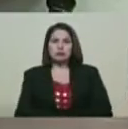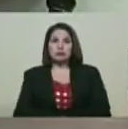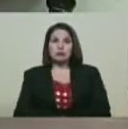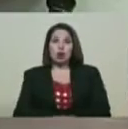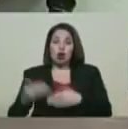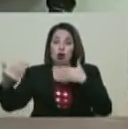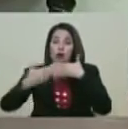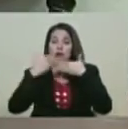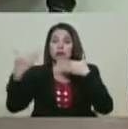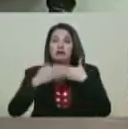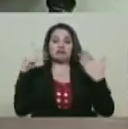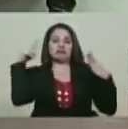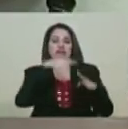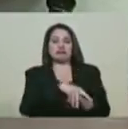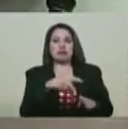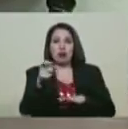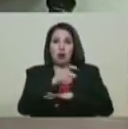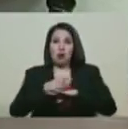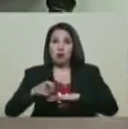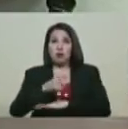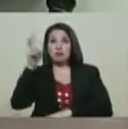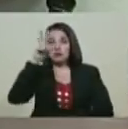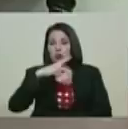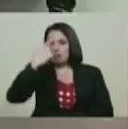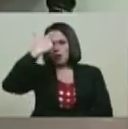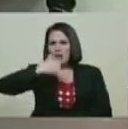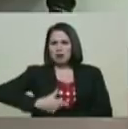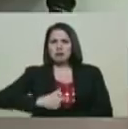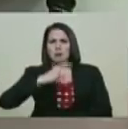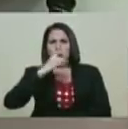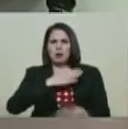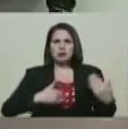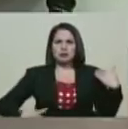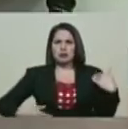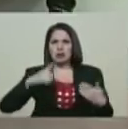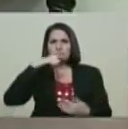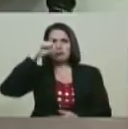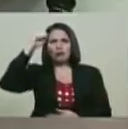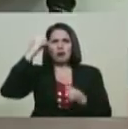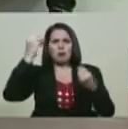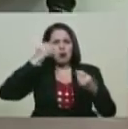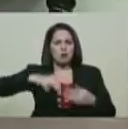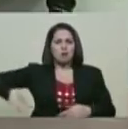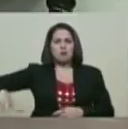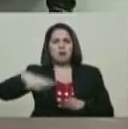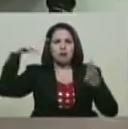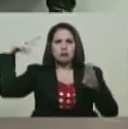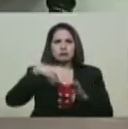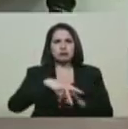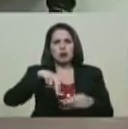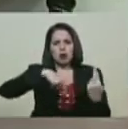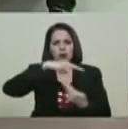contra el gobierno bolivariano, contra mí como ser humano, como presidente, contra el pueblo de Venezuela, contra la revolución.